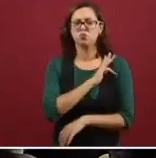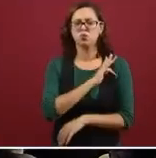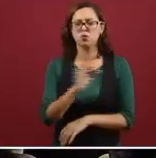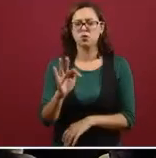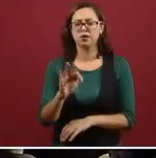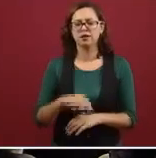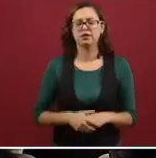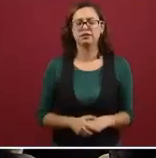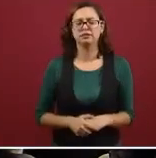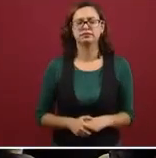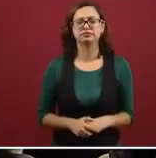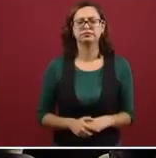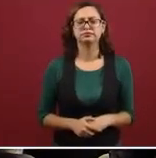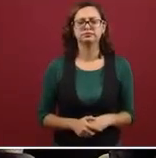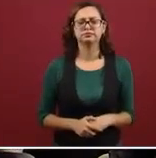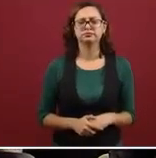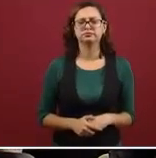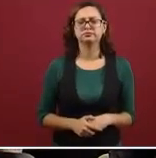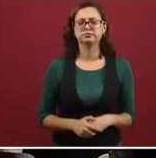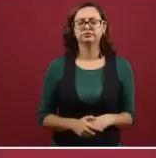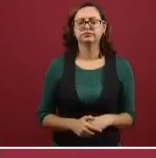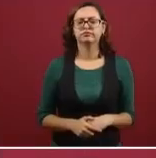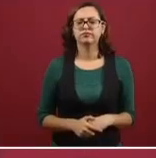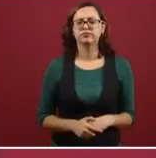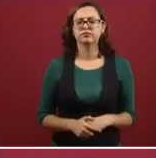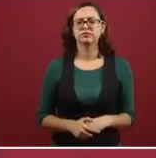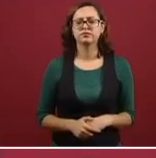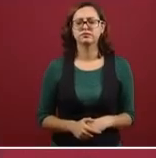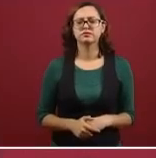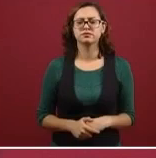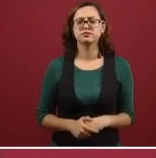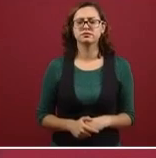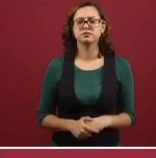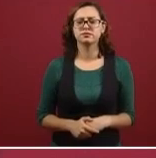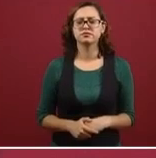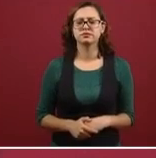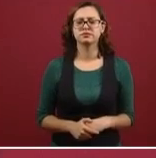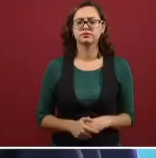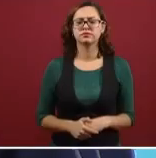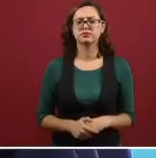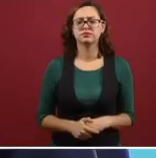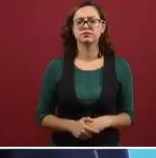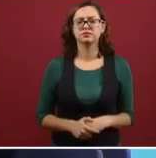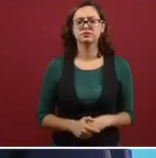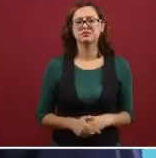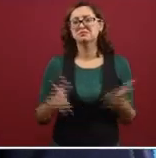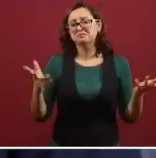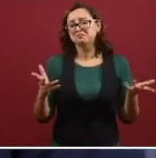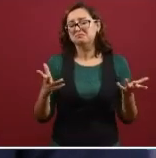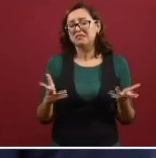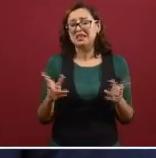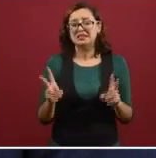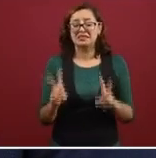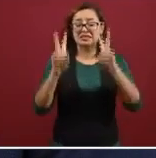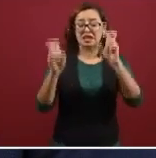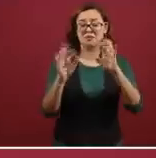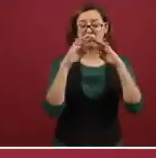Inclusive les podría decir que aún el modelo económico más perfecto